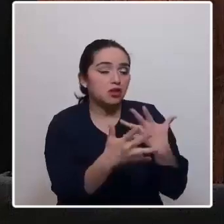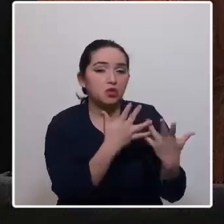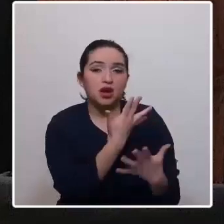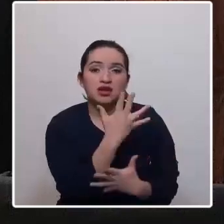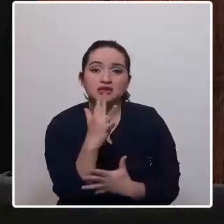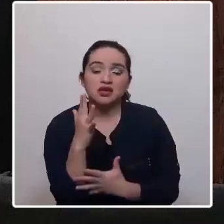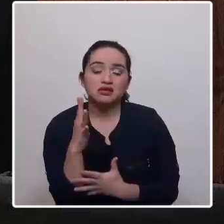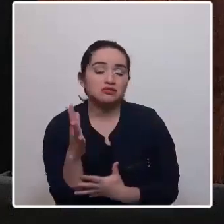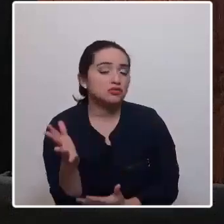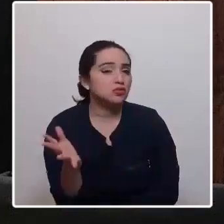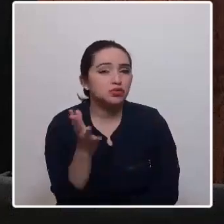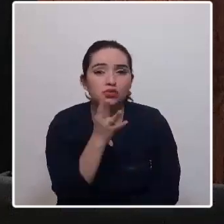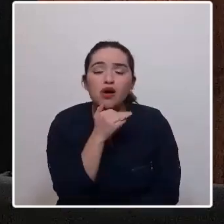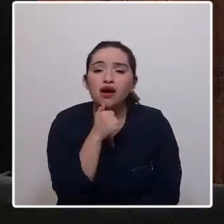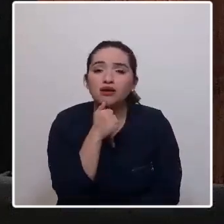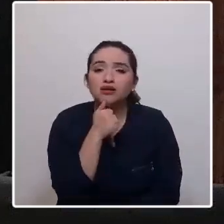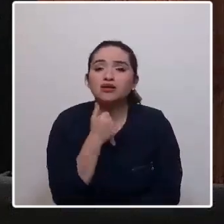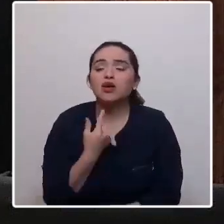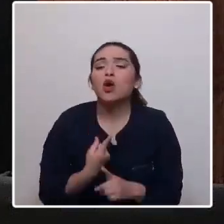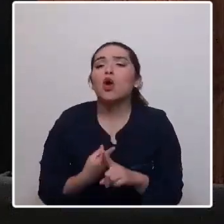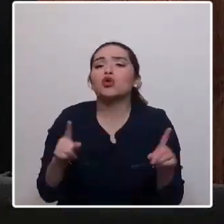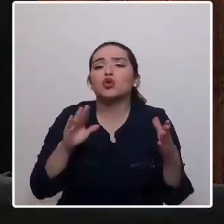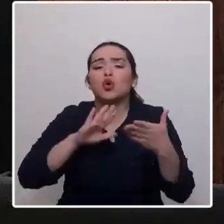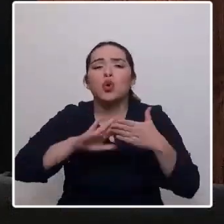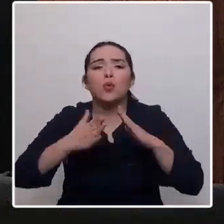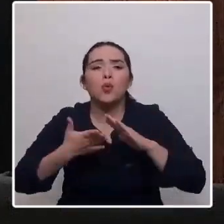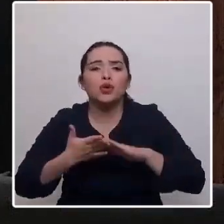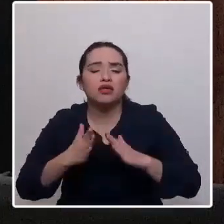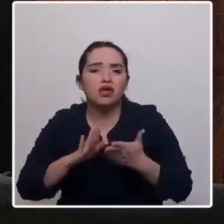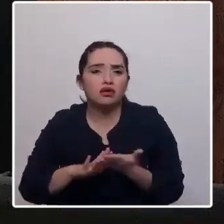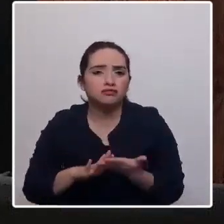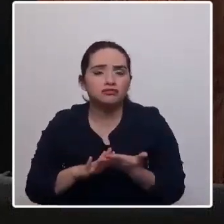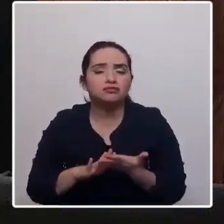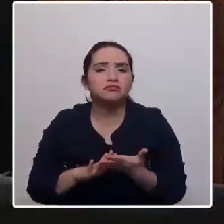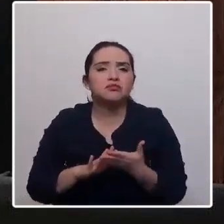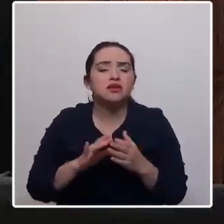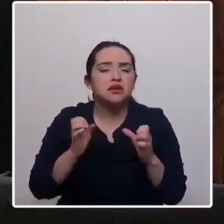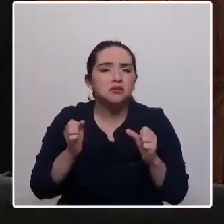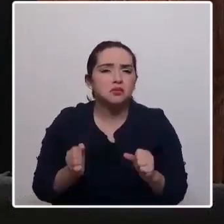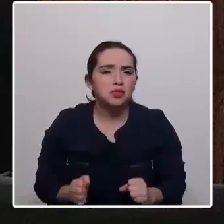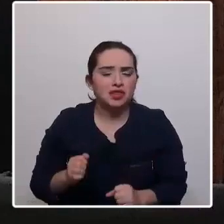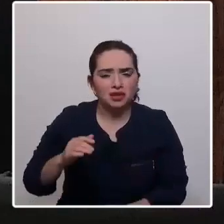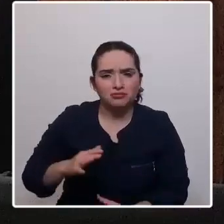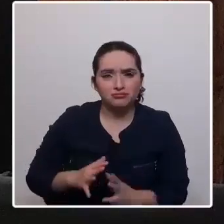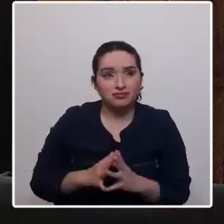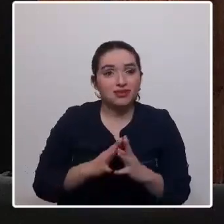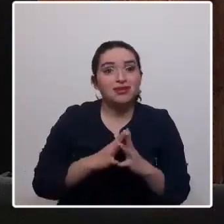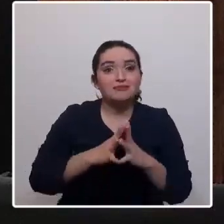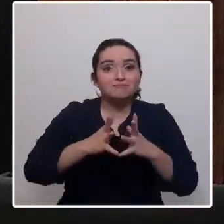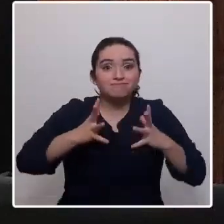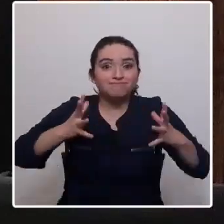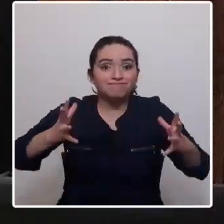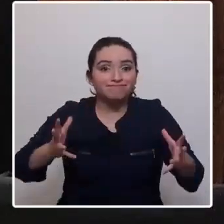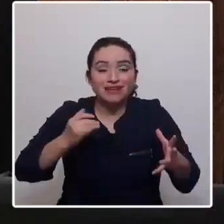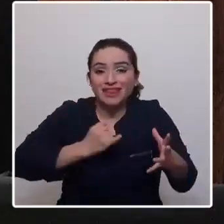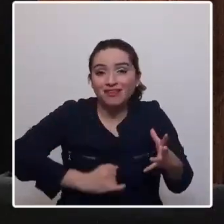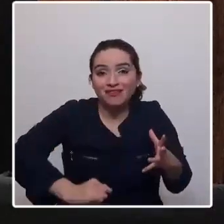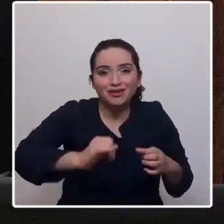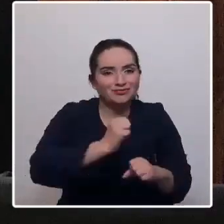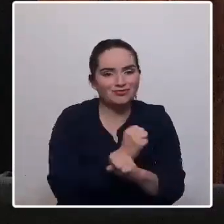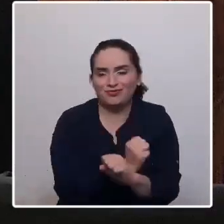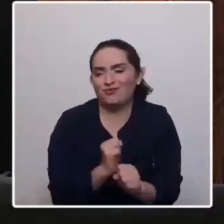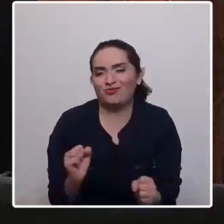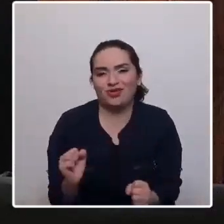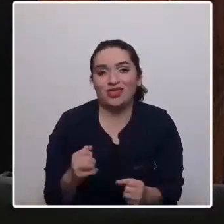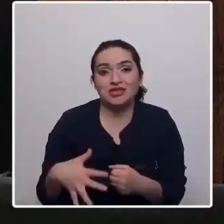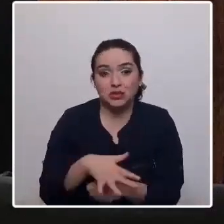existe ningún organismo o comunidad de organismos que pueda crecer indefinidamente. En las circunstancias que está viviendo